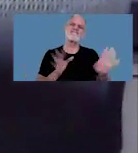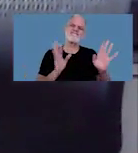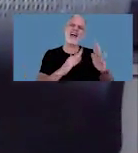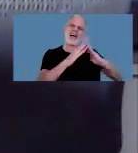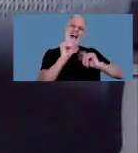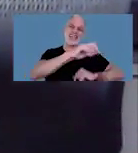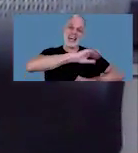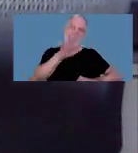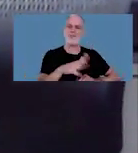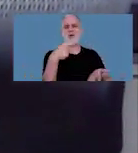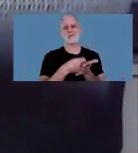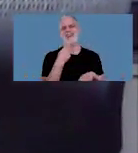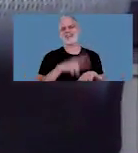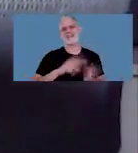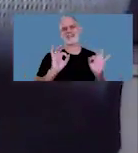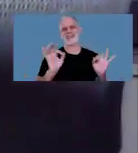inmuebles,